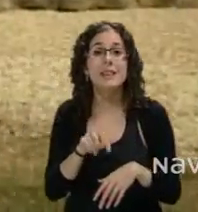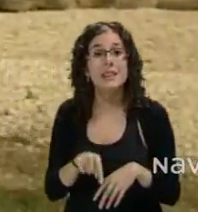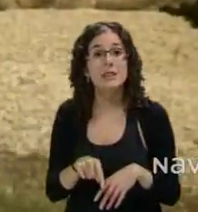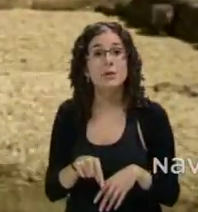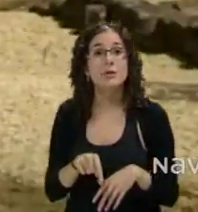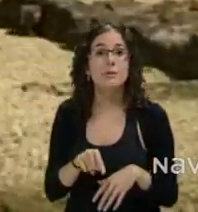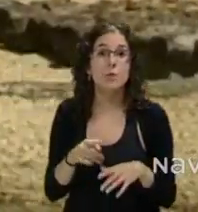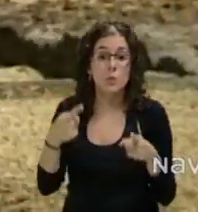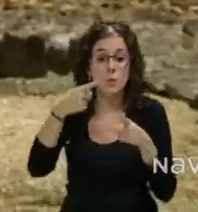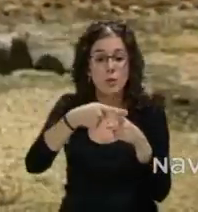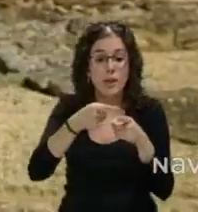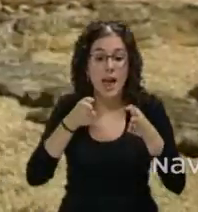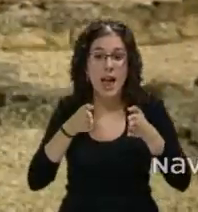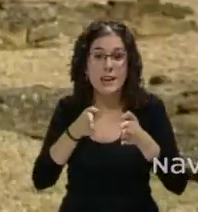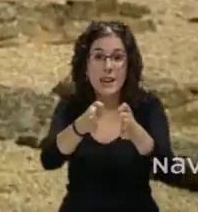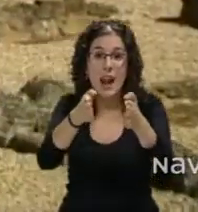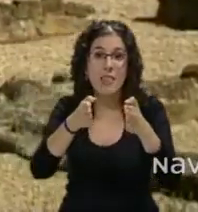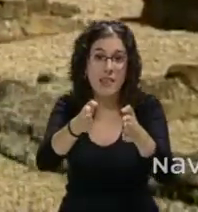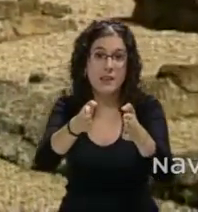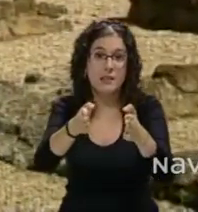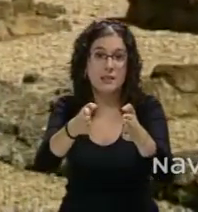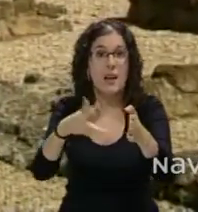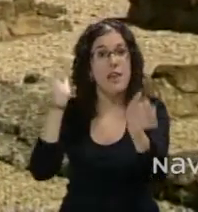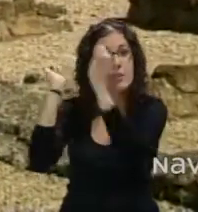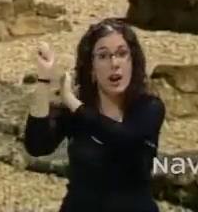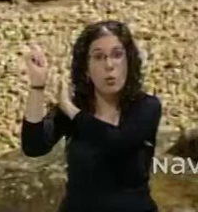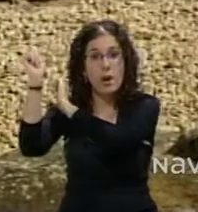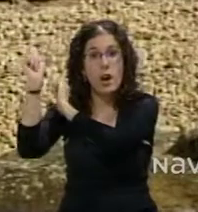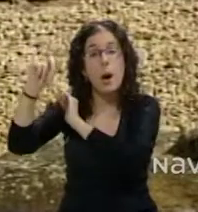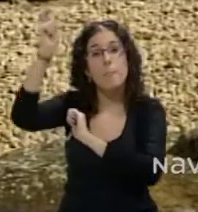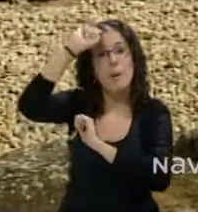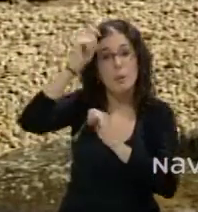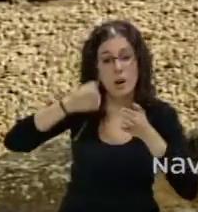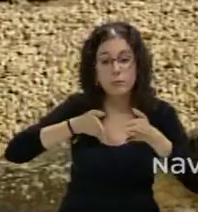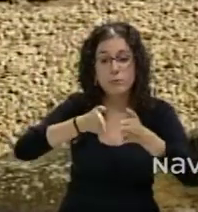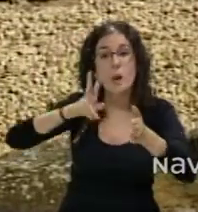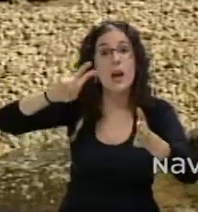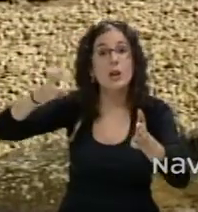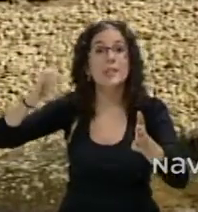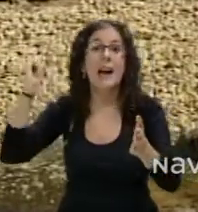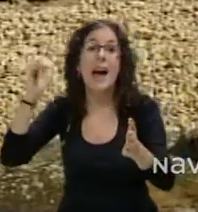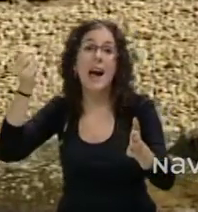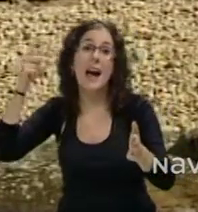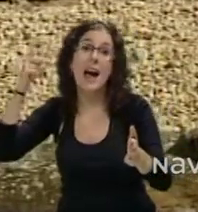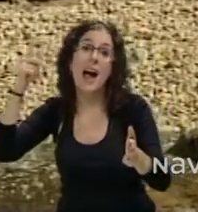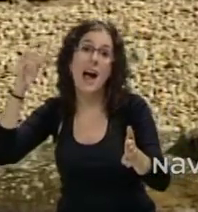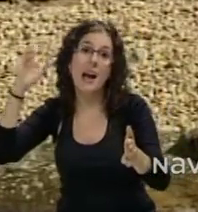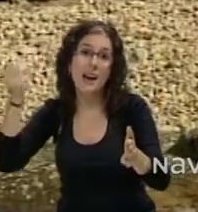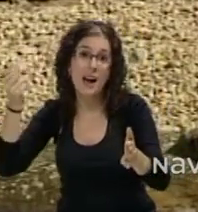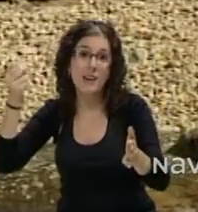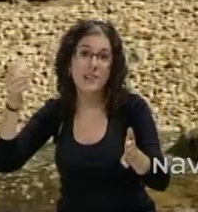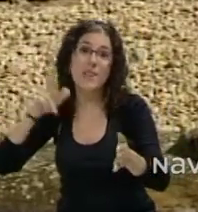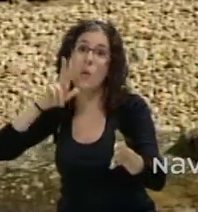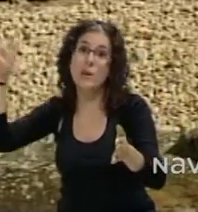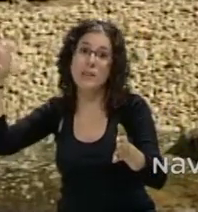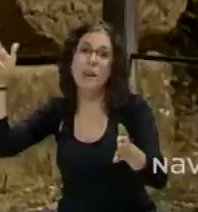Zaragoza hacia Pamplona, Oyaso, Irún, y otra calzada venía de Jaca en el Pirineo Ostense hacia Barea, Logroño, era